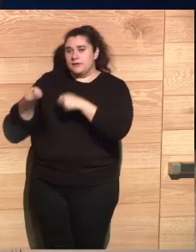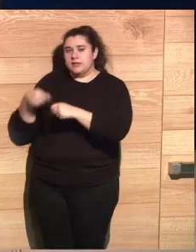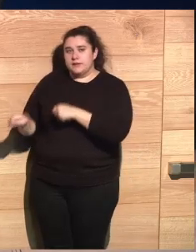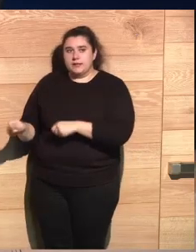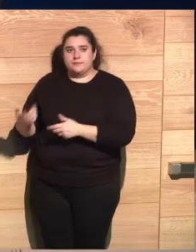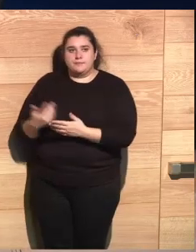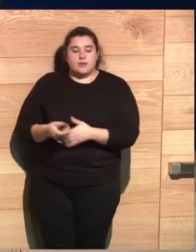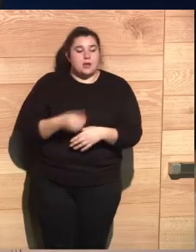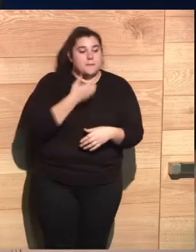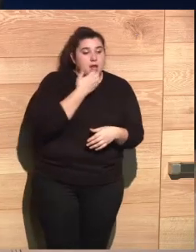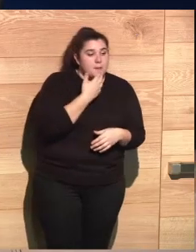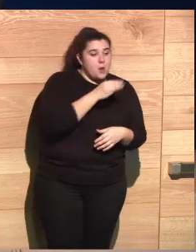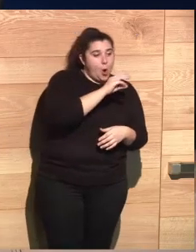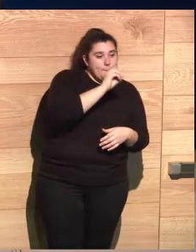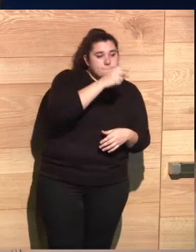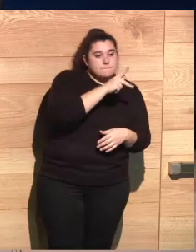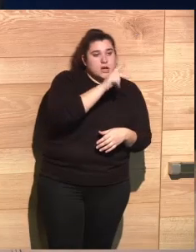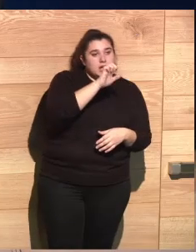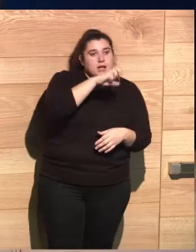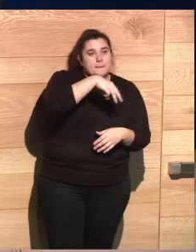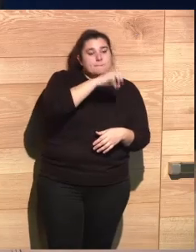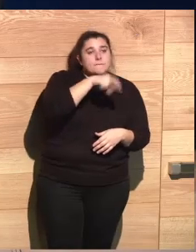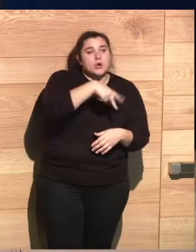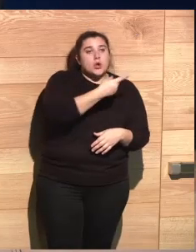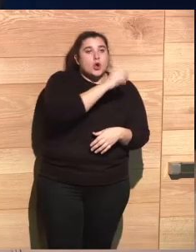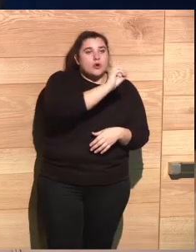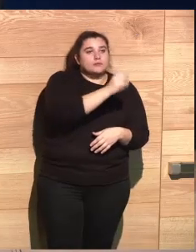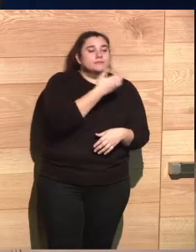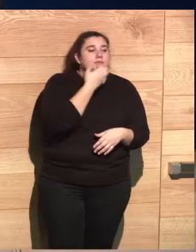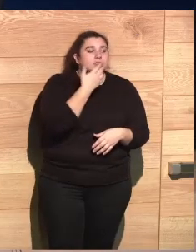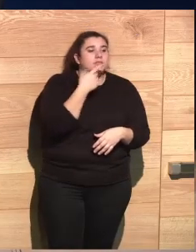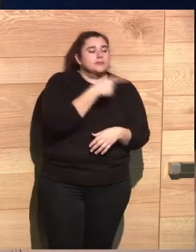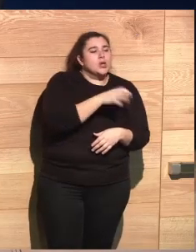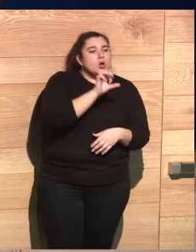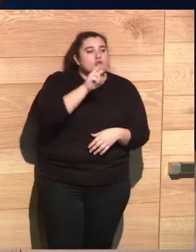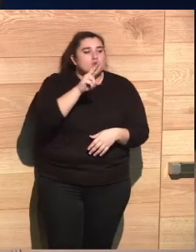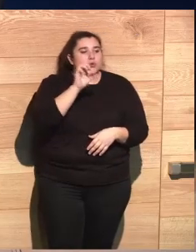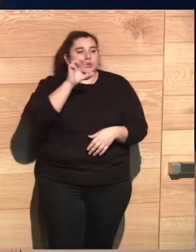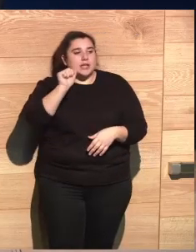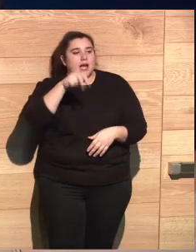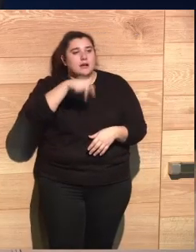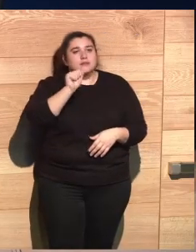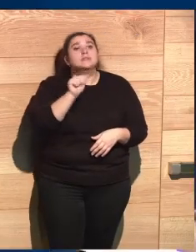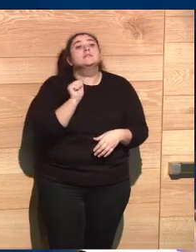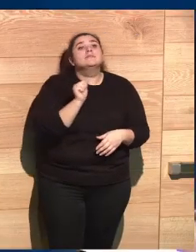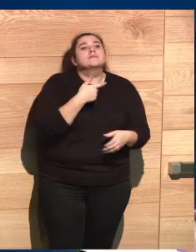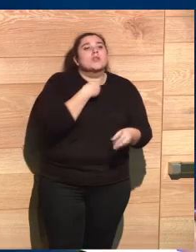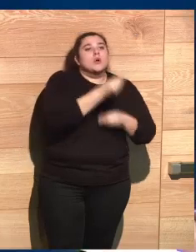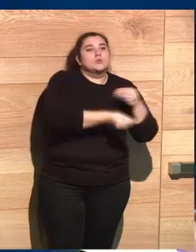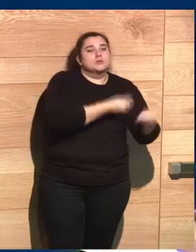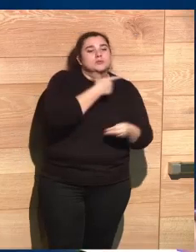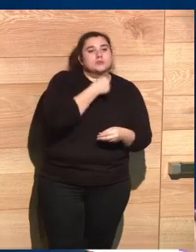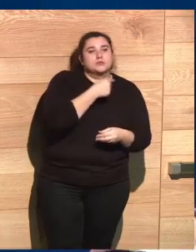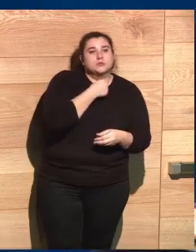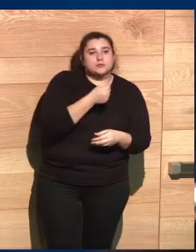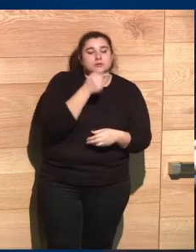de hecho, Pokémon Go es un buen ejemplo porque es el que le gusta usar a Shoshana Zuboff, ¿no? La autora del capitalismo de